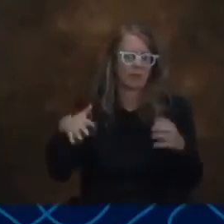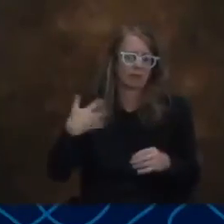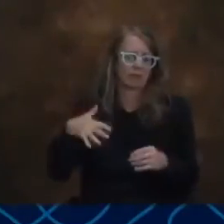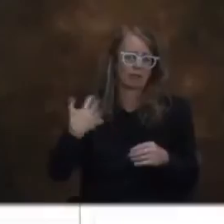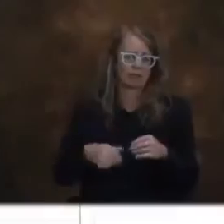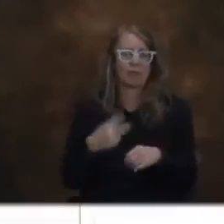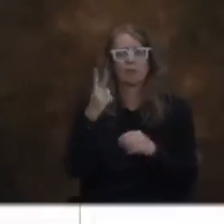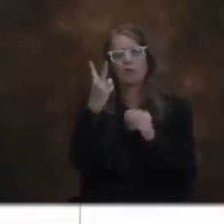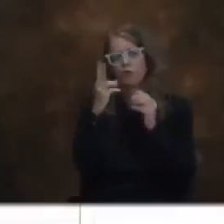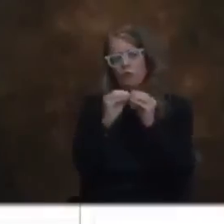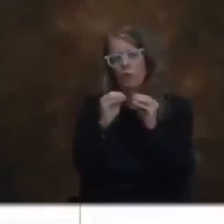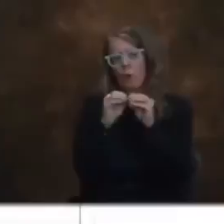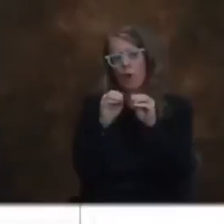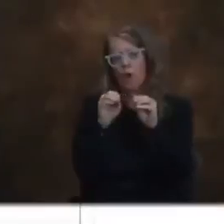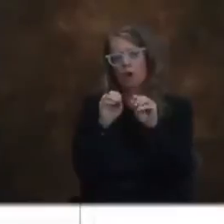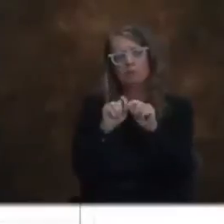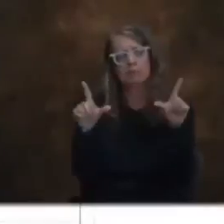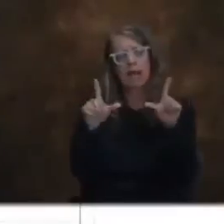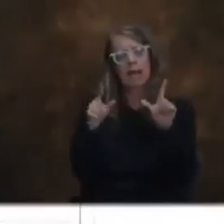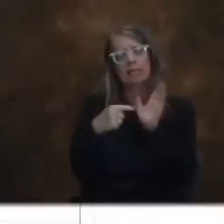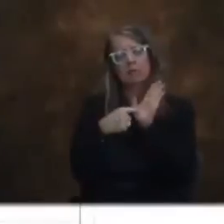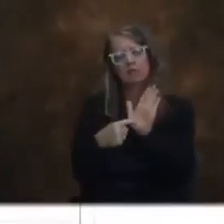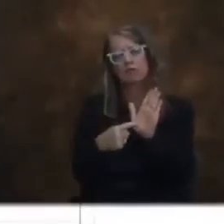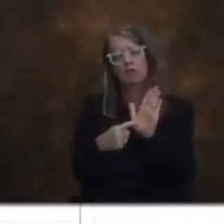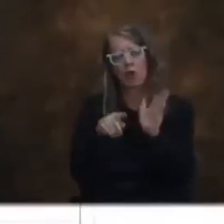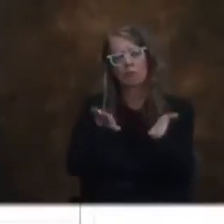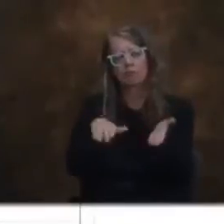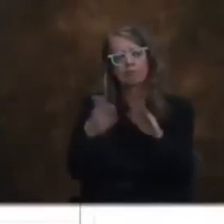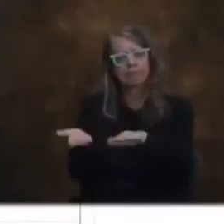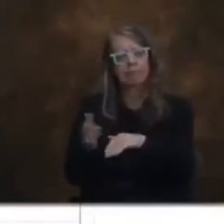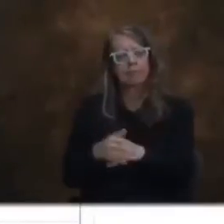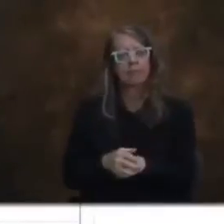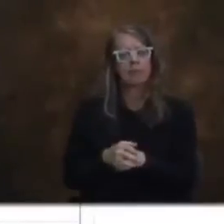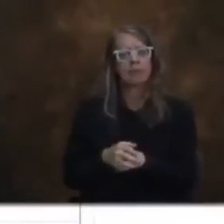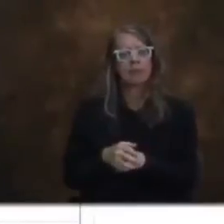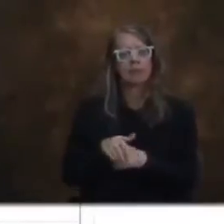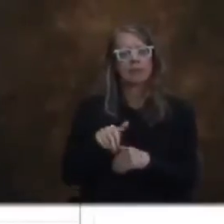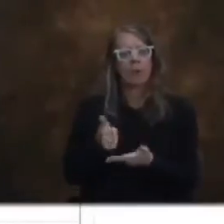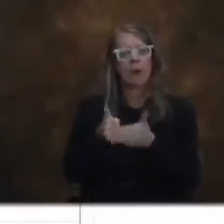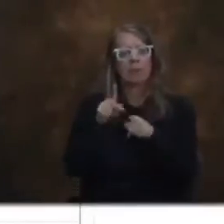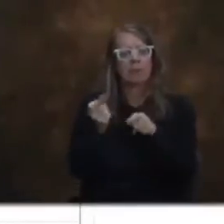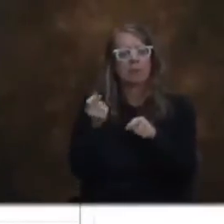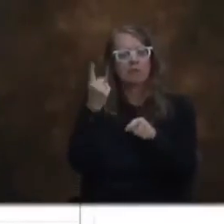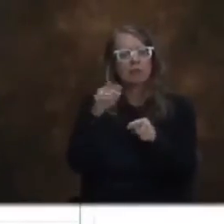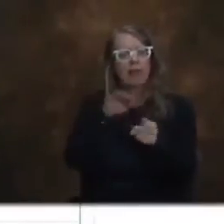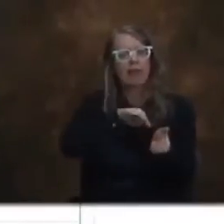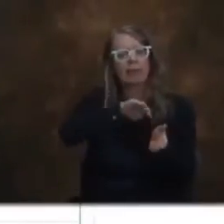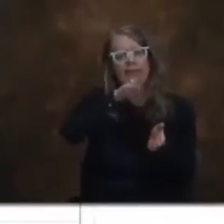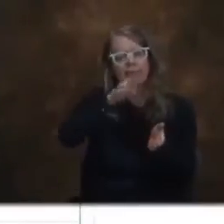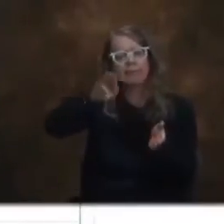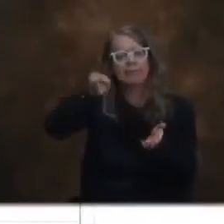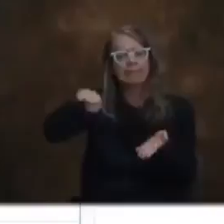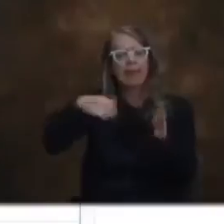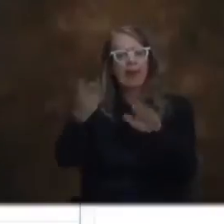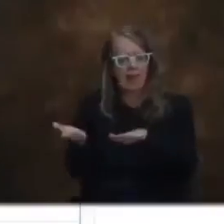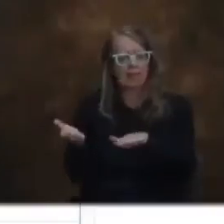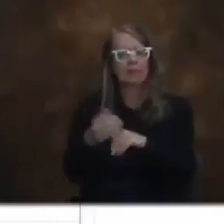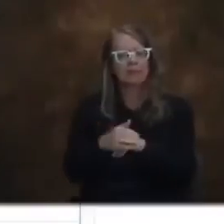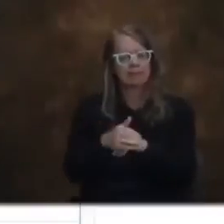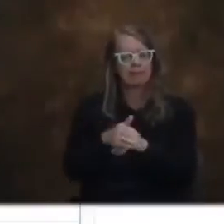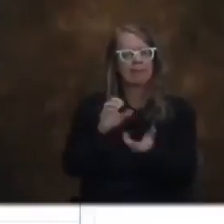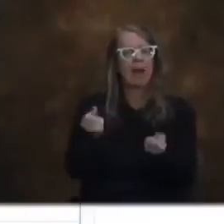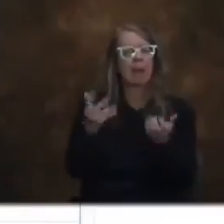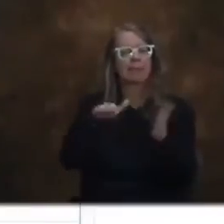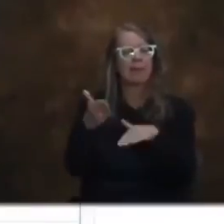uno es la mortalidad para ver la curva de muerte esta es una curva epidemiológica que muestra las muertes por